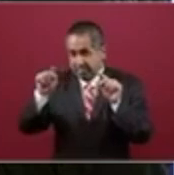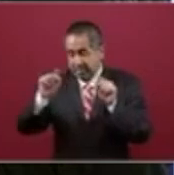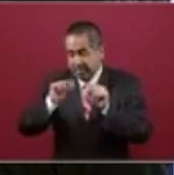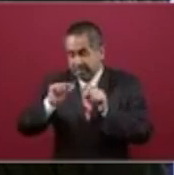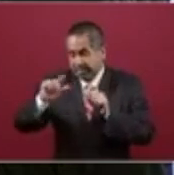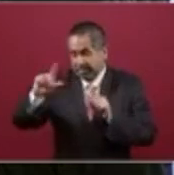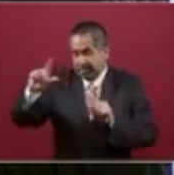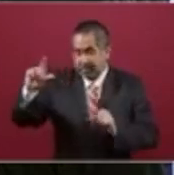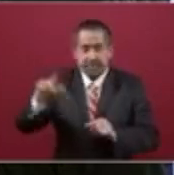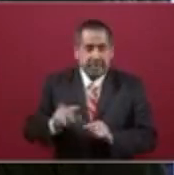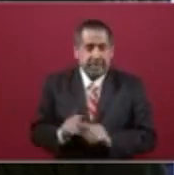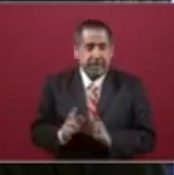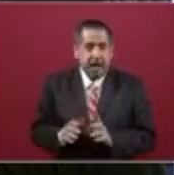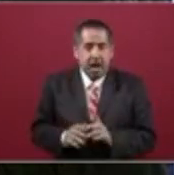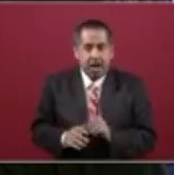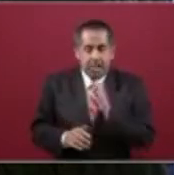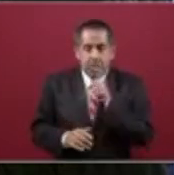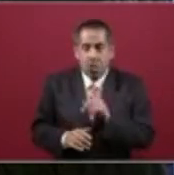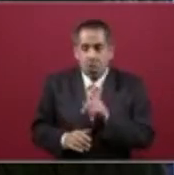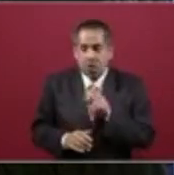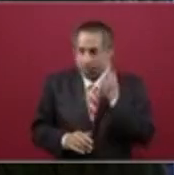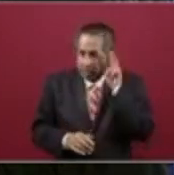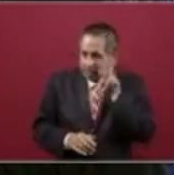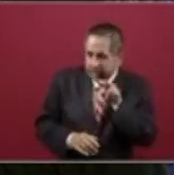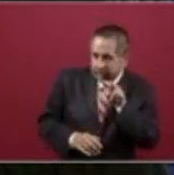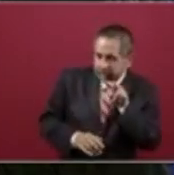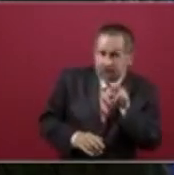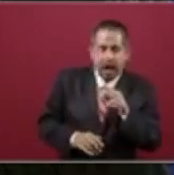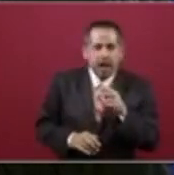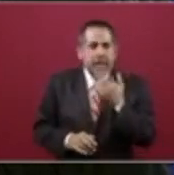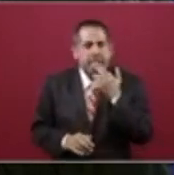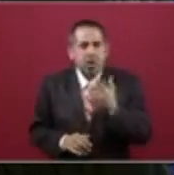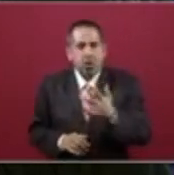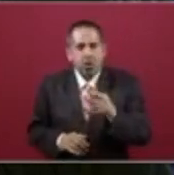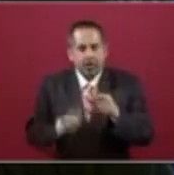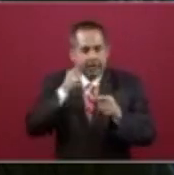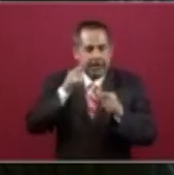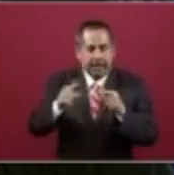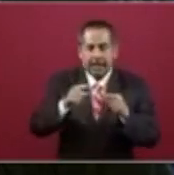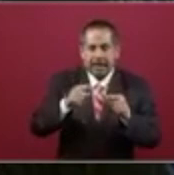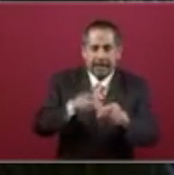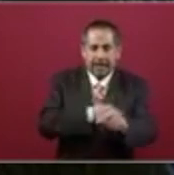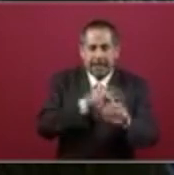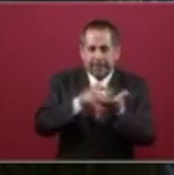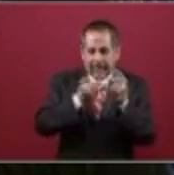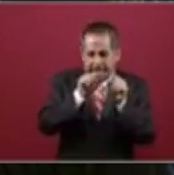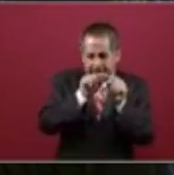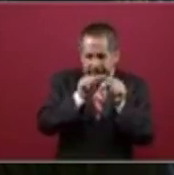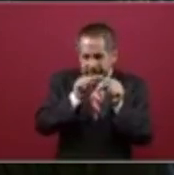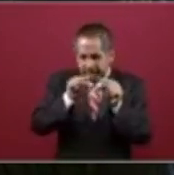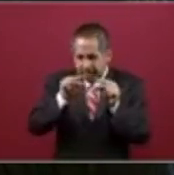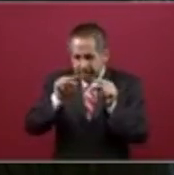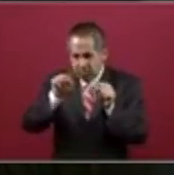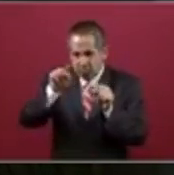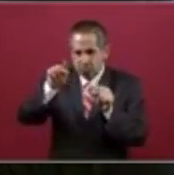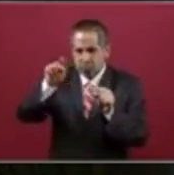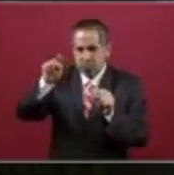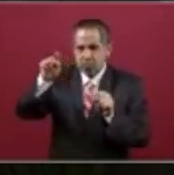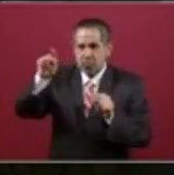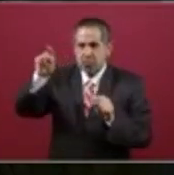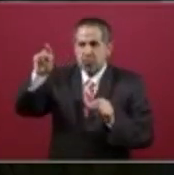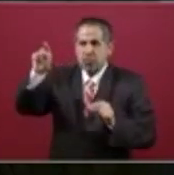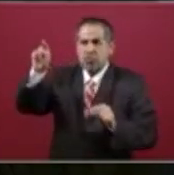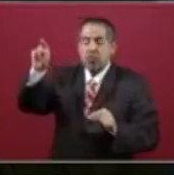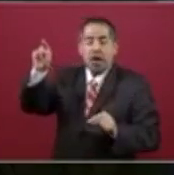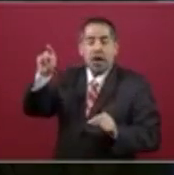decir, ya estamos en este punto, en la línea continua verde, y se puede esperar que la producción se mantenga